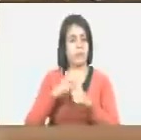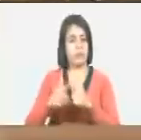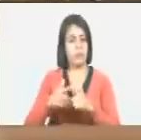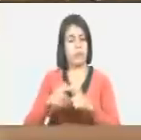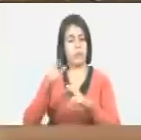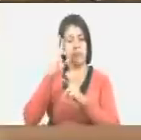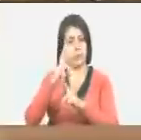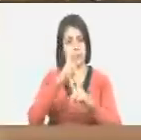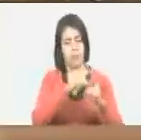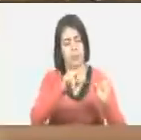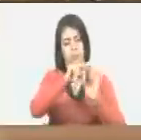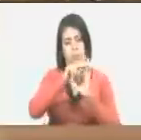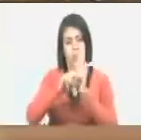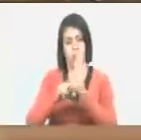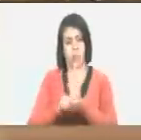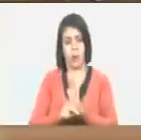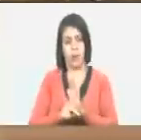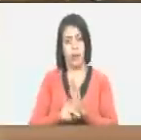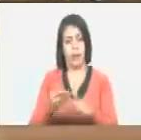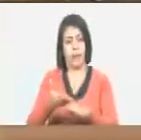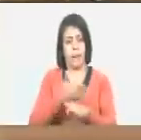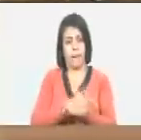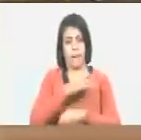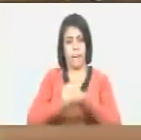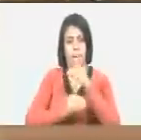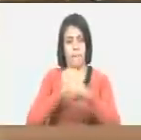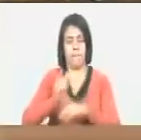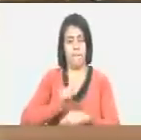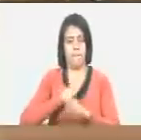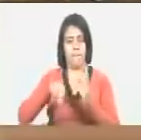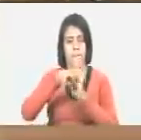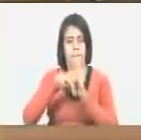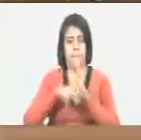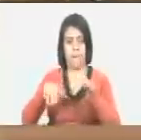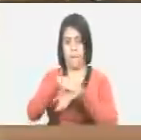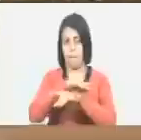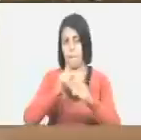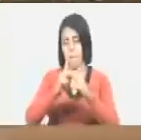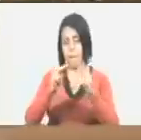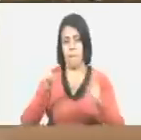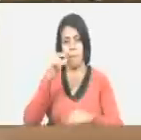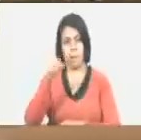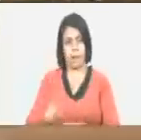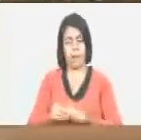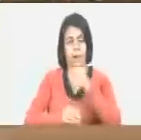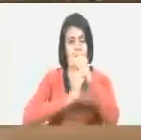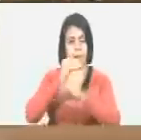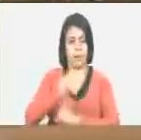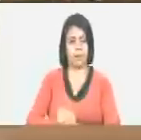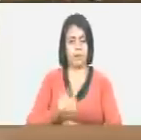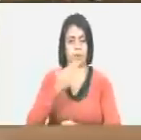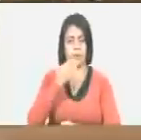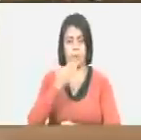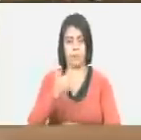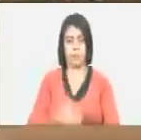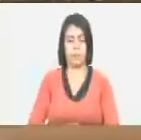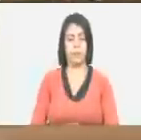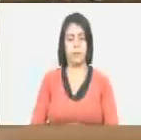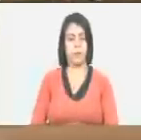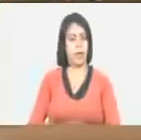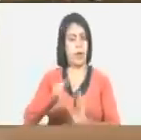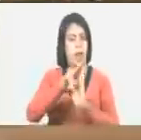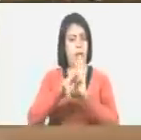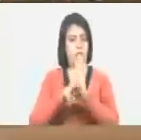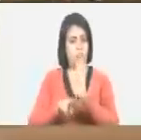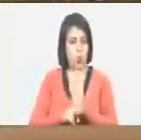la respectiva medida, previa autorización por cualquier medio del Ministerio Público que deberá constar en la solicitud. Las